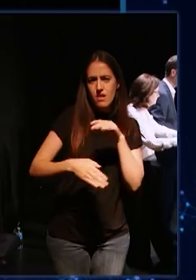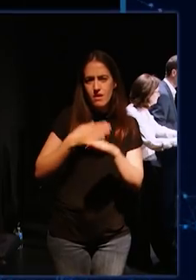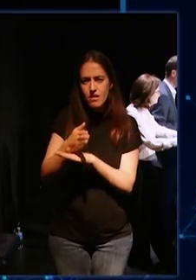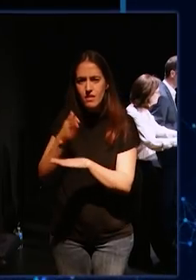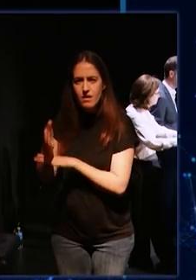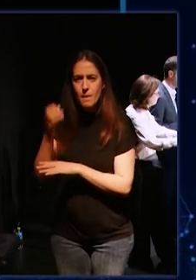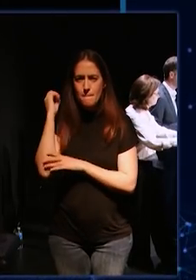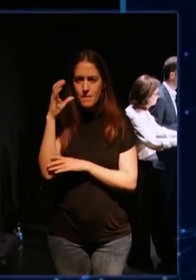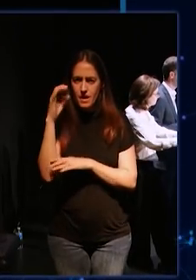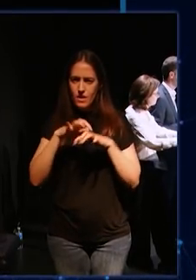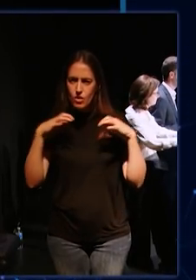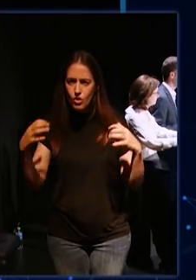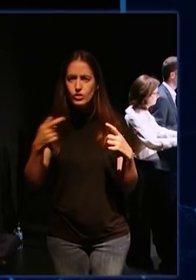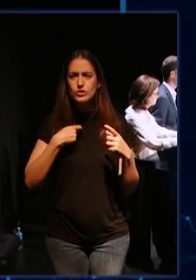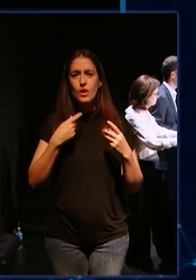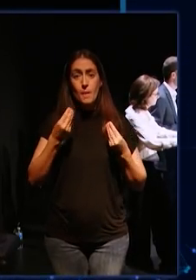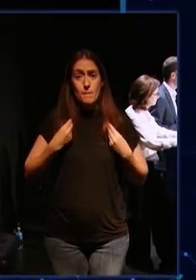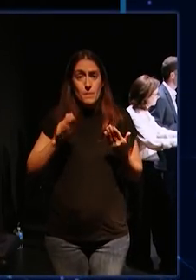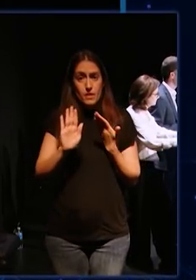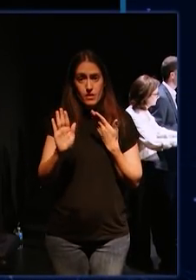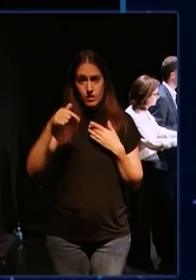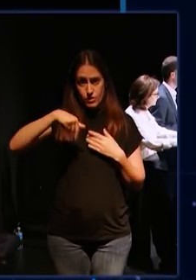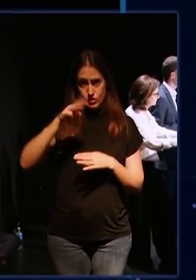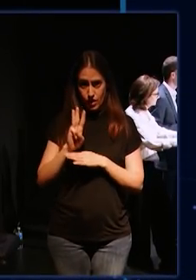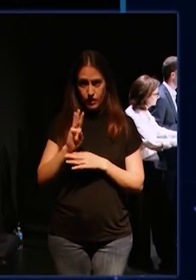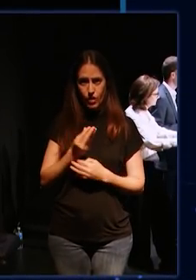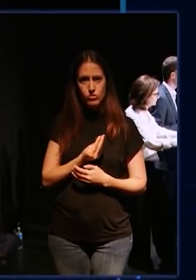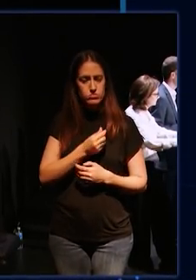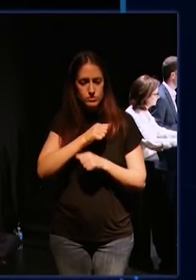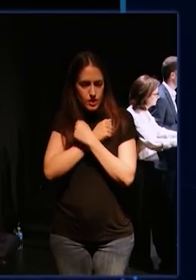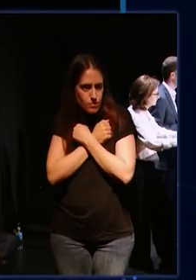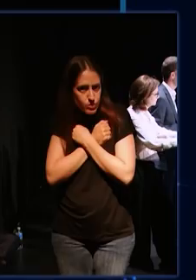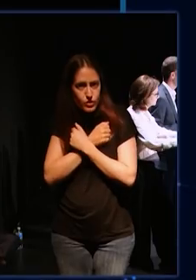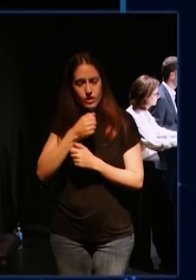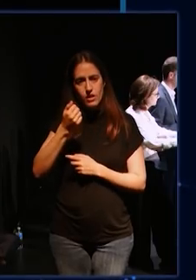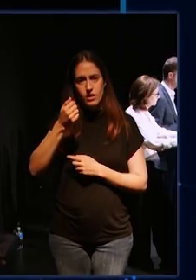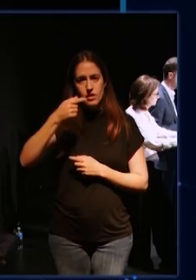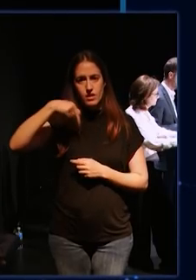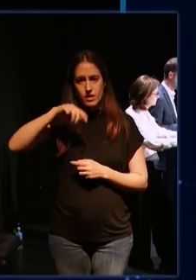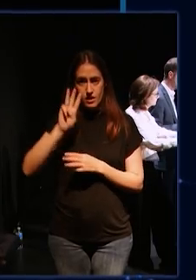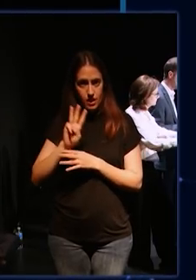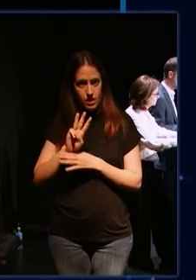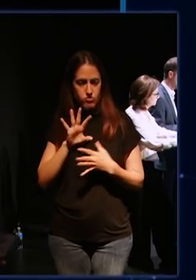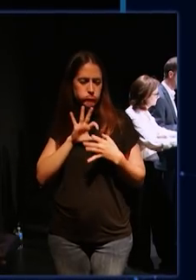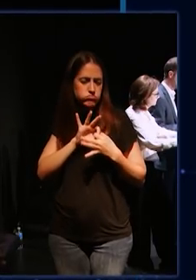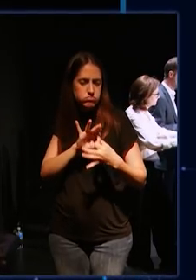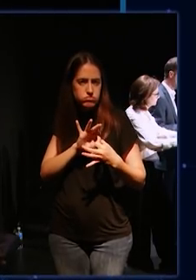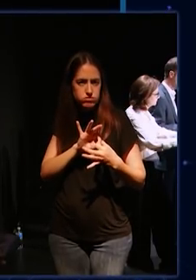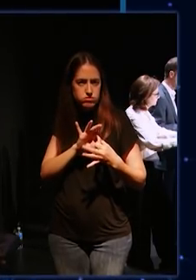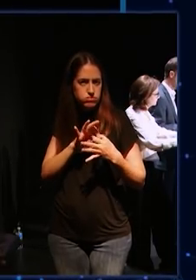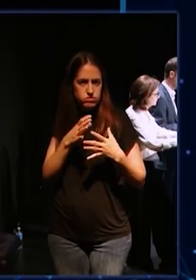a los plenos, somos vecinos de Cardedeu, amamos Cardedeu, nos sentimos ligados totalmente a la